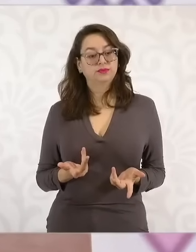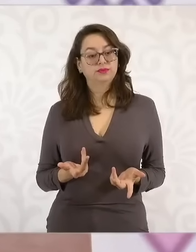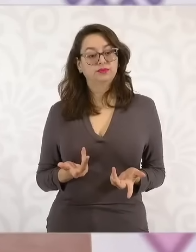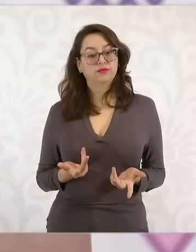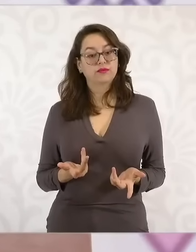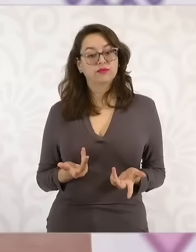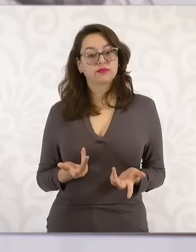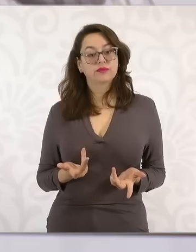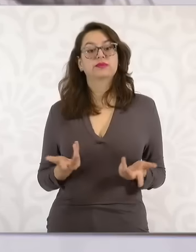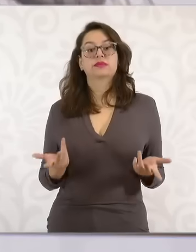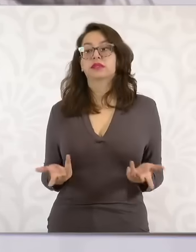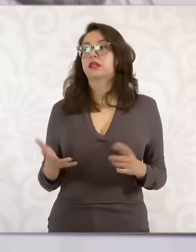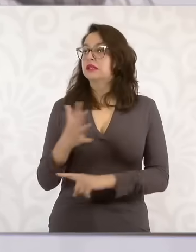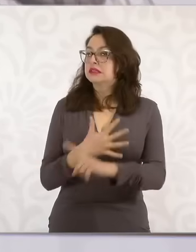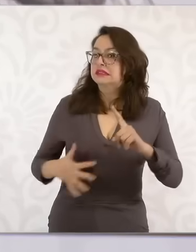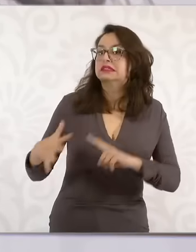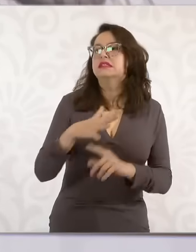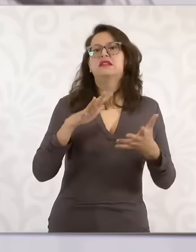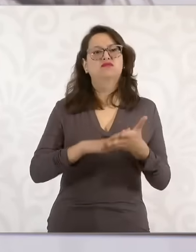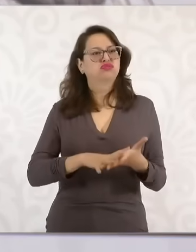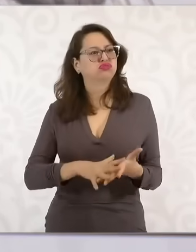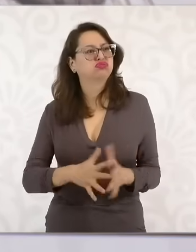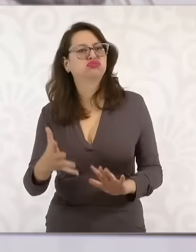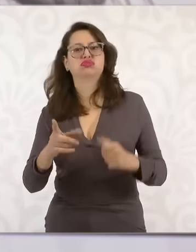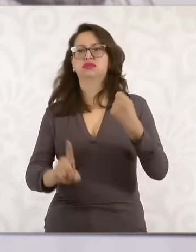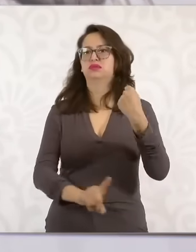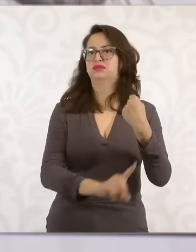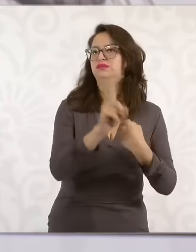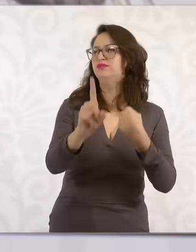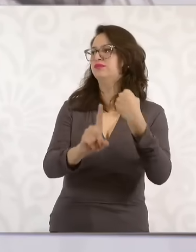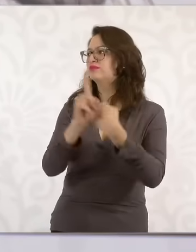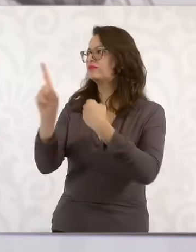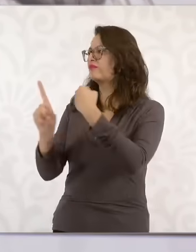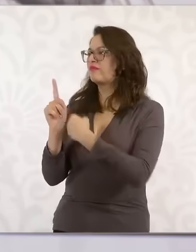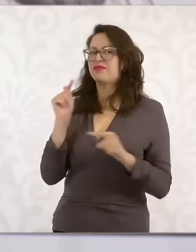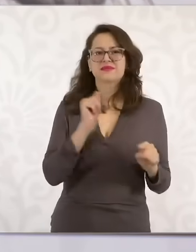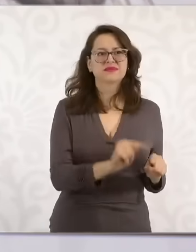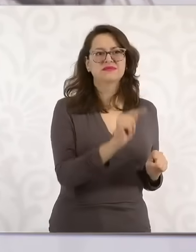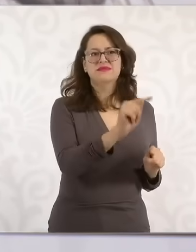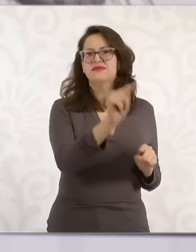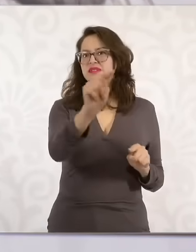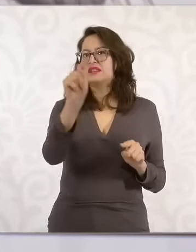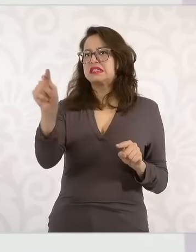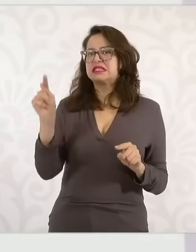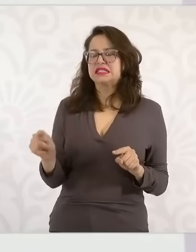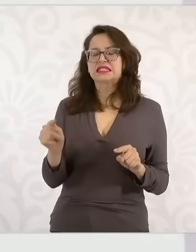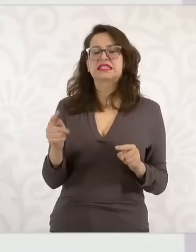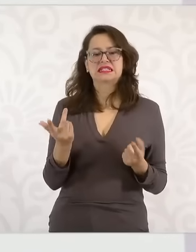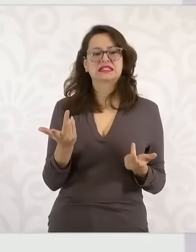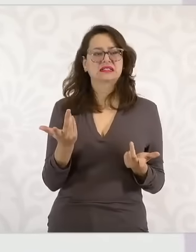el problema de la inseguridad, la violencia en México derivada de